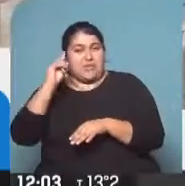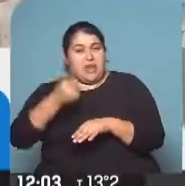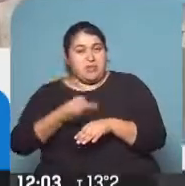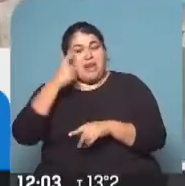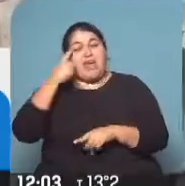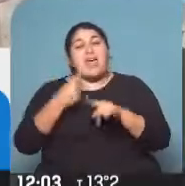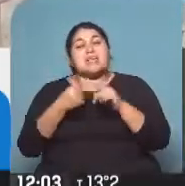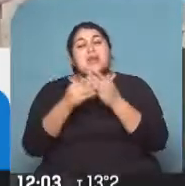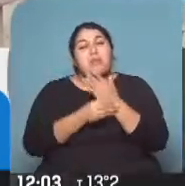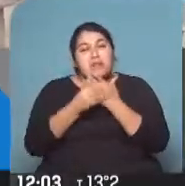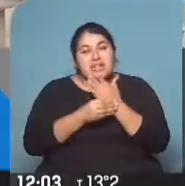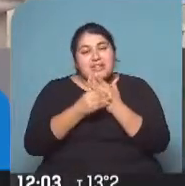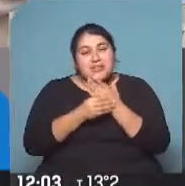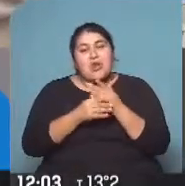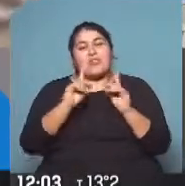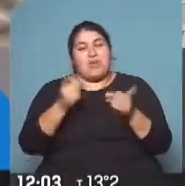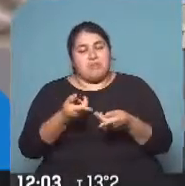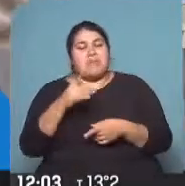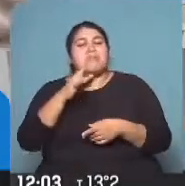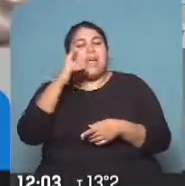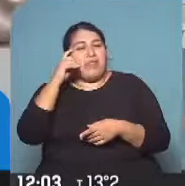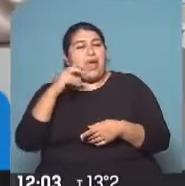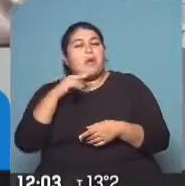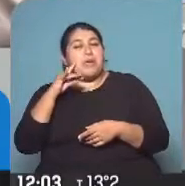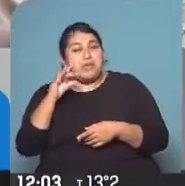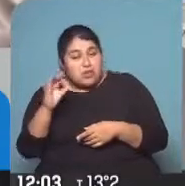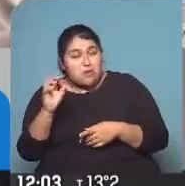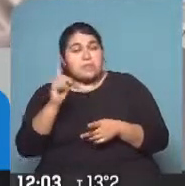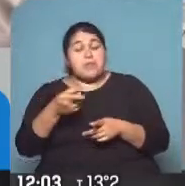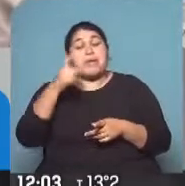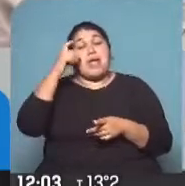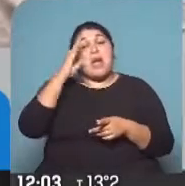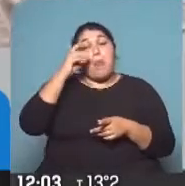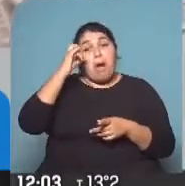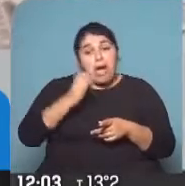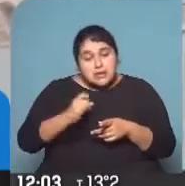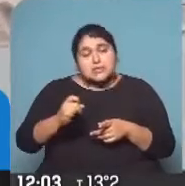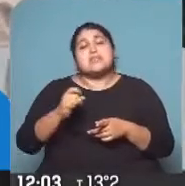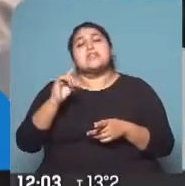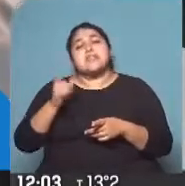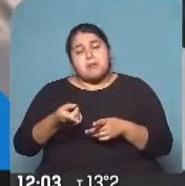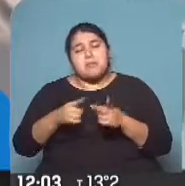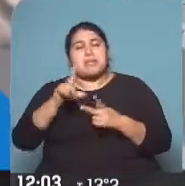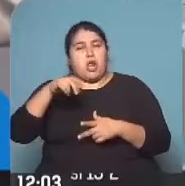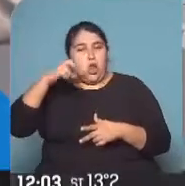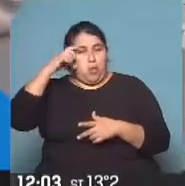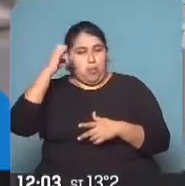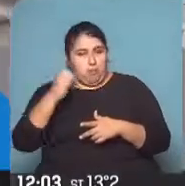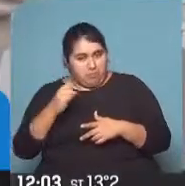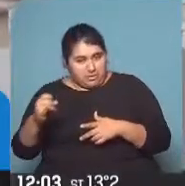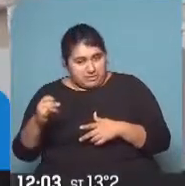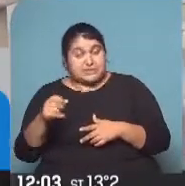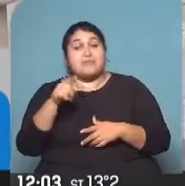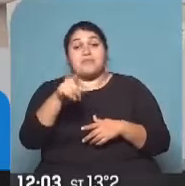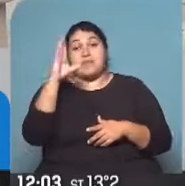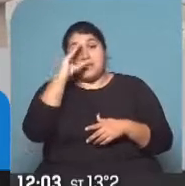de Planificación Federal, Julio Devido, el propio Lázaro Báez y el exsecretario de Obras Públicas, José López. Cristina Fernández